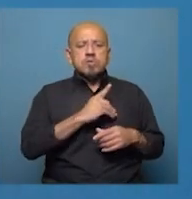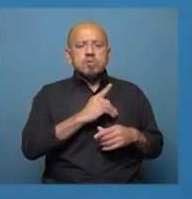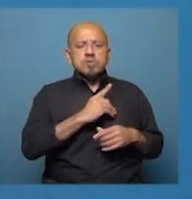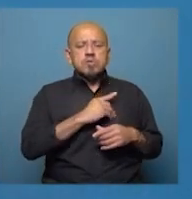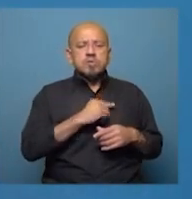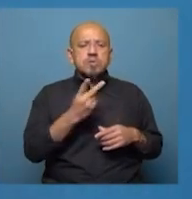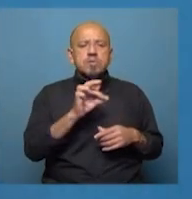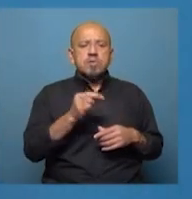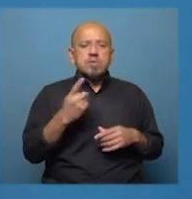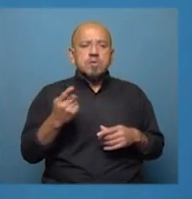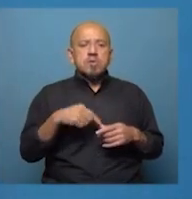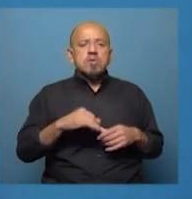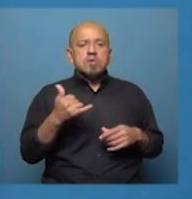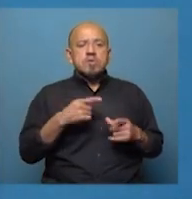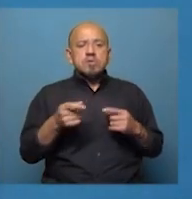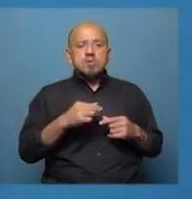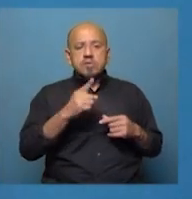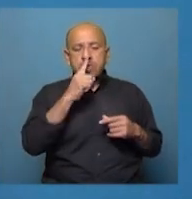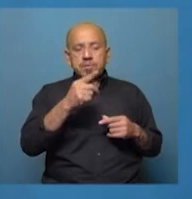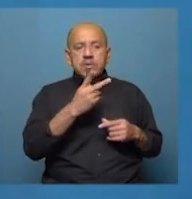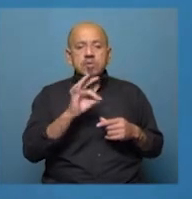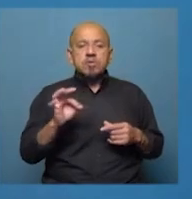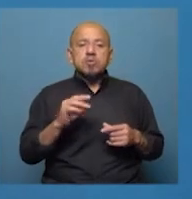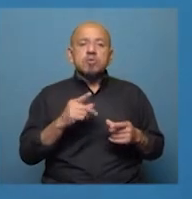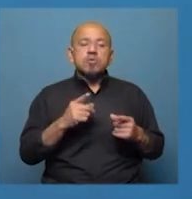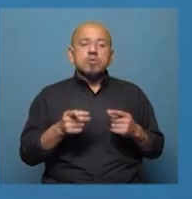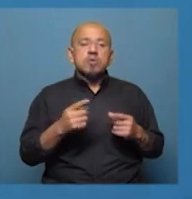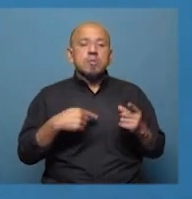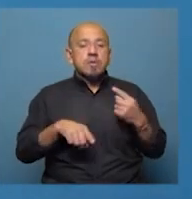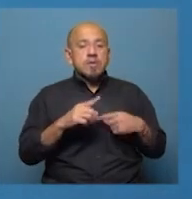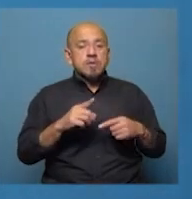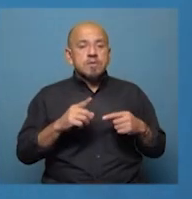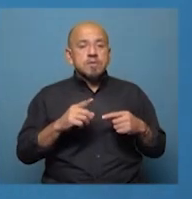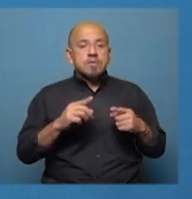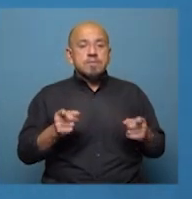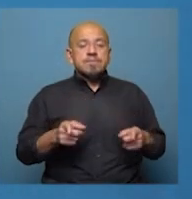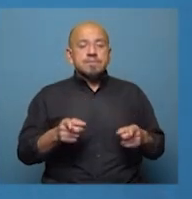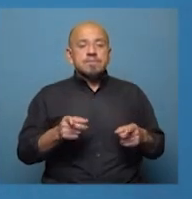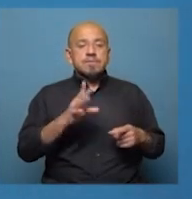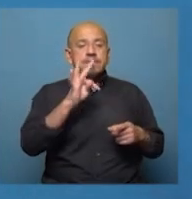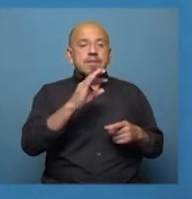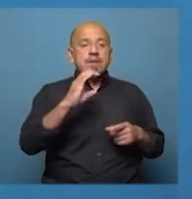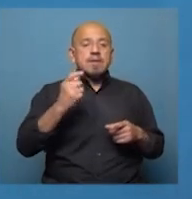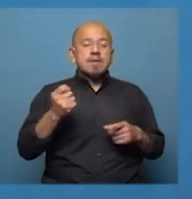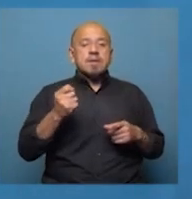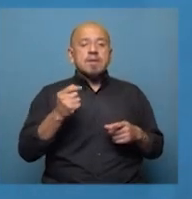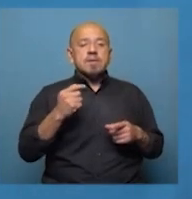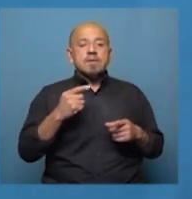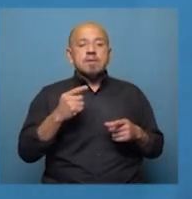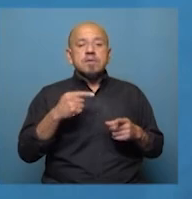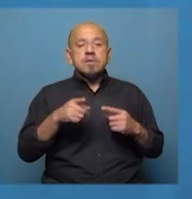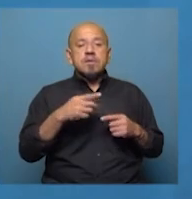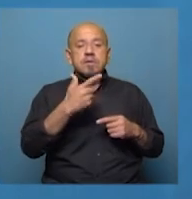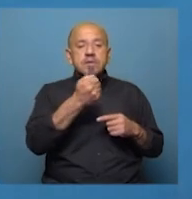2021 hoy ya llevan más de 10000 como te lo decía Pero además el tribunal de cuentas le advierte a